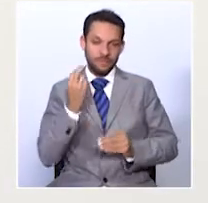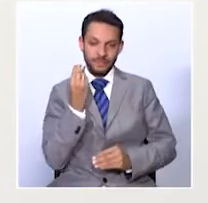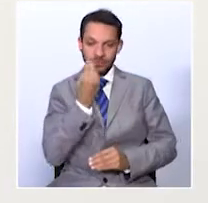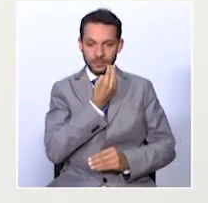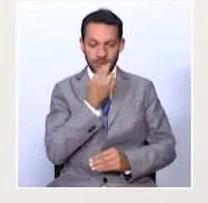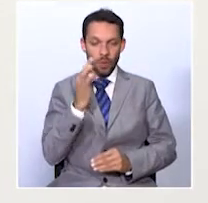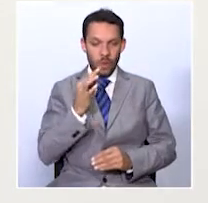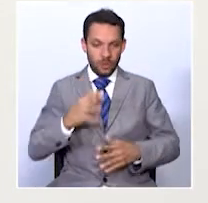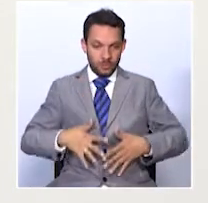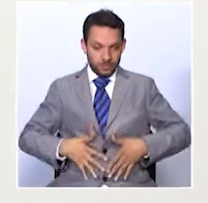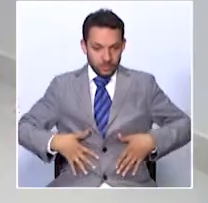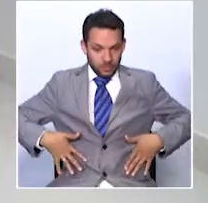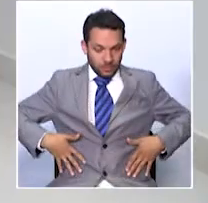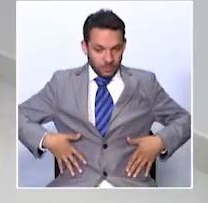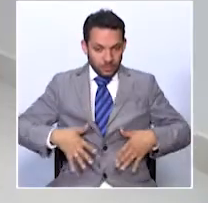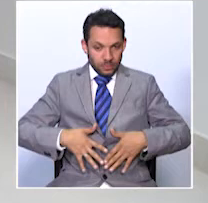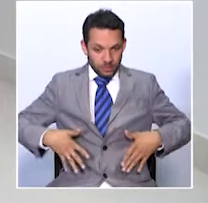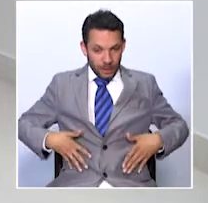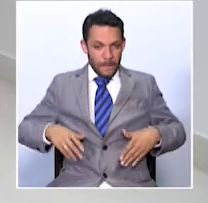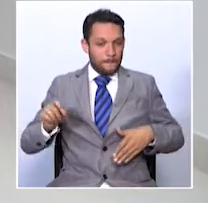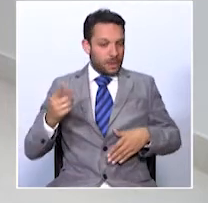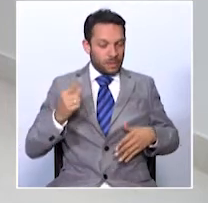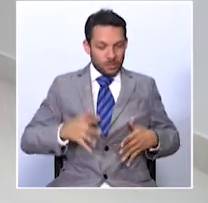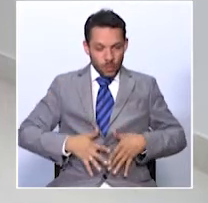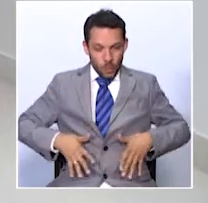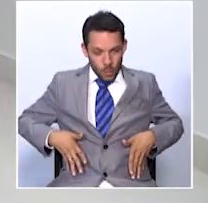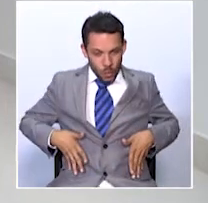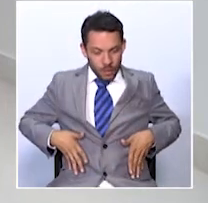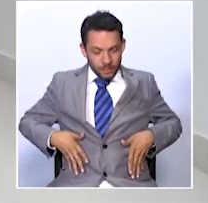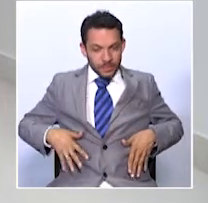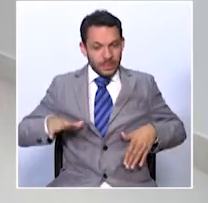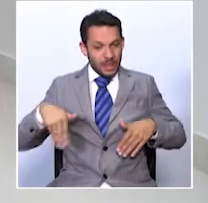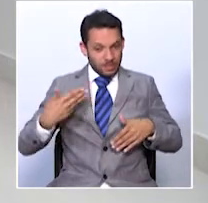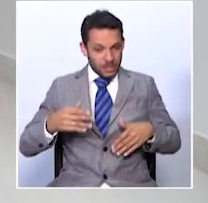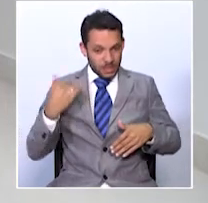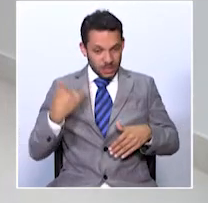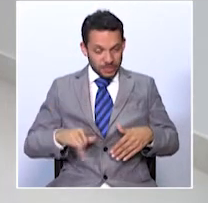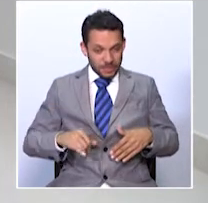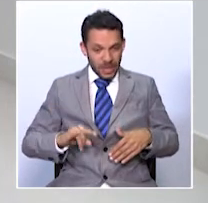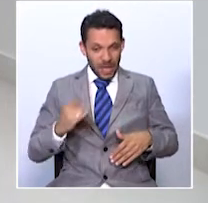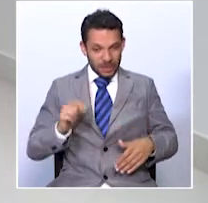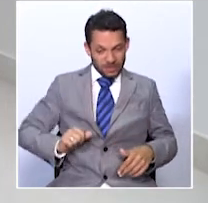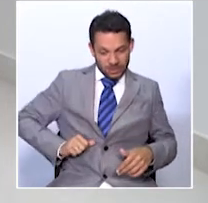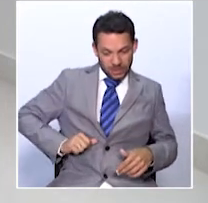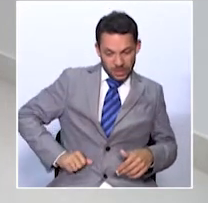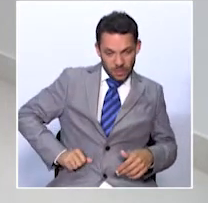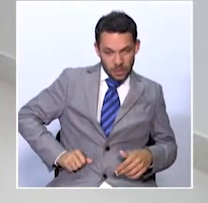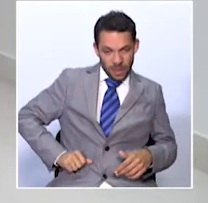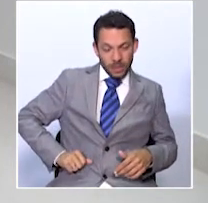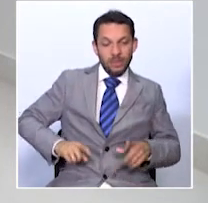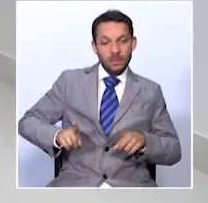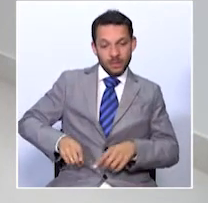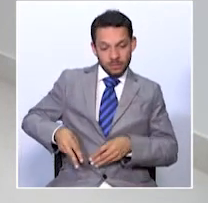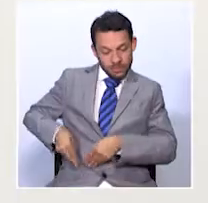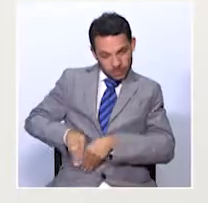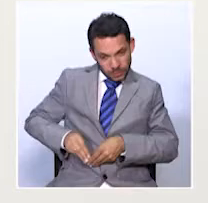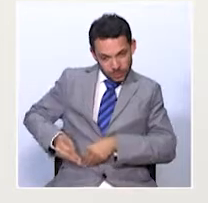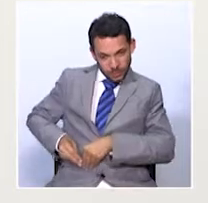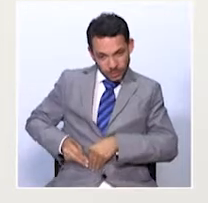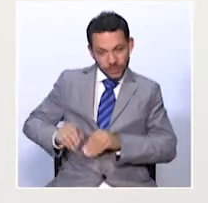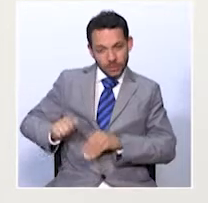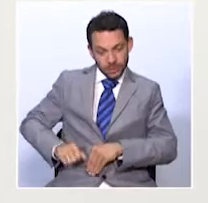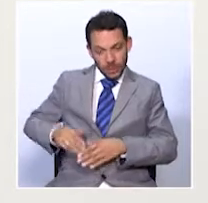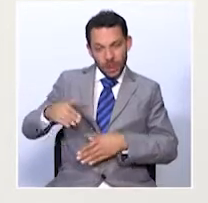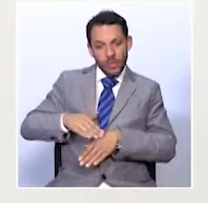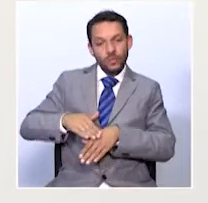abdomen, subimos el abdomen después de que se han tenido cicatrices de cesárea, también